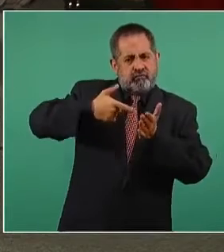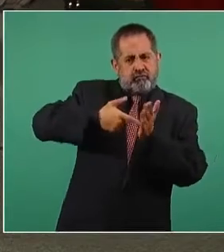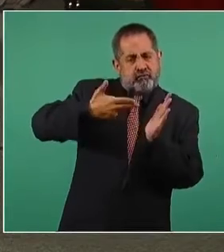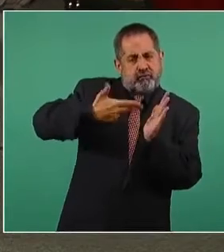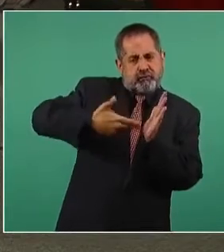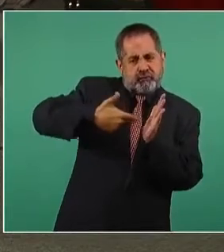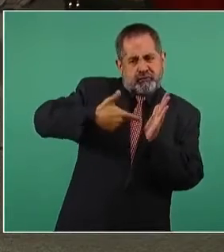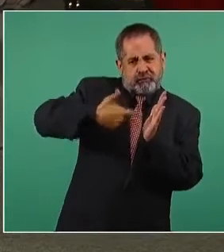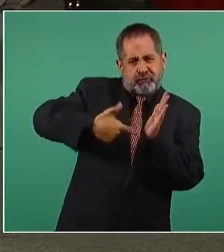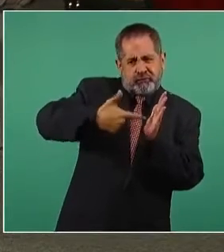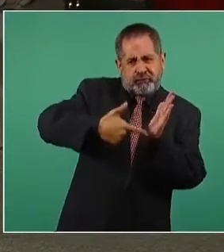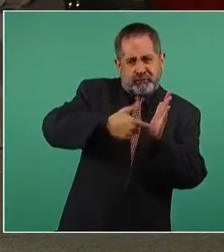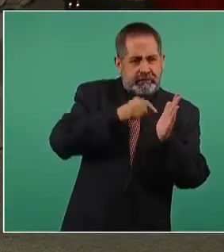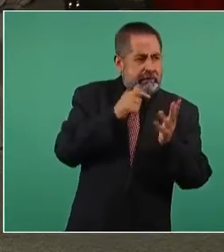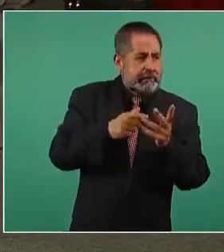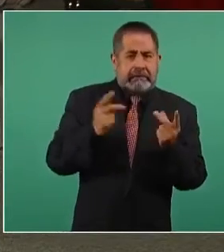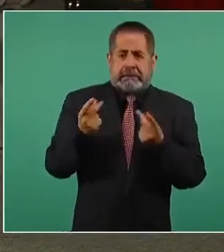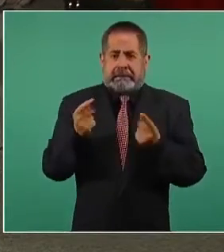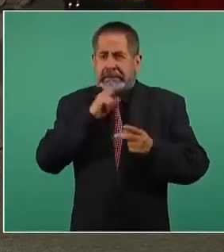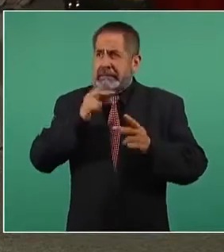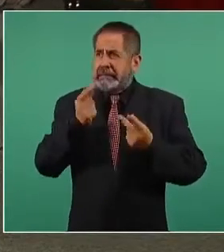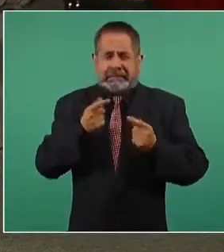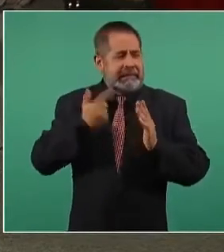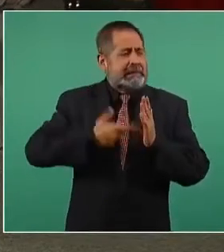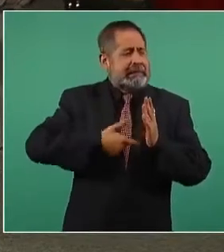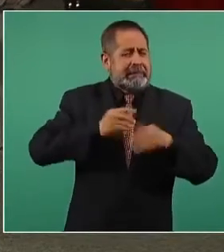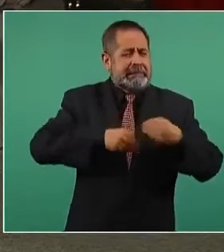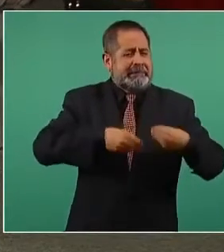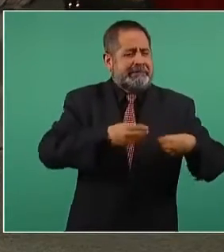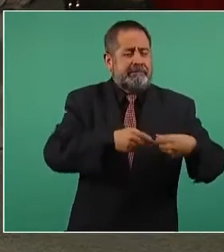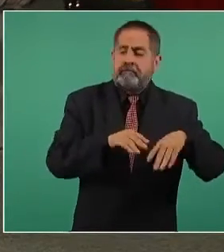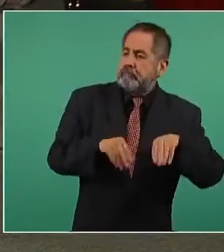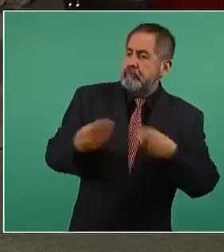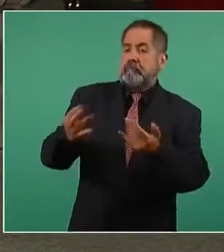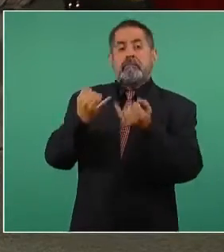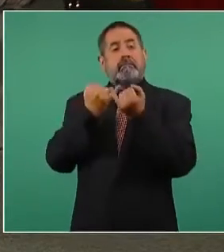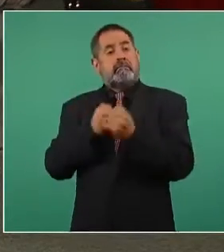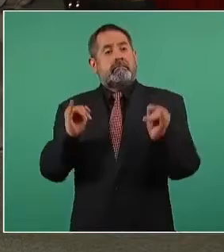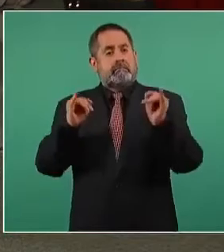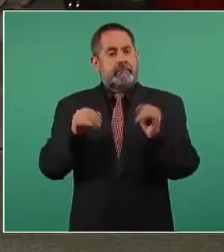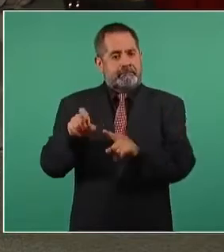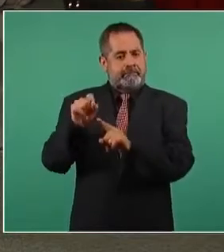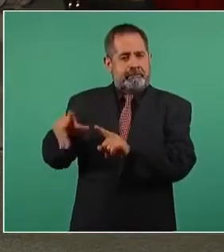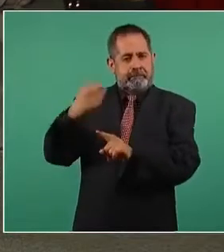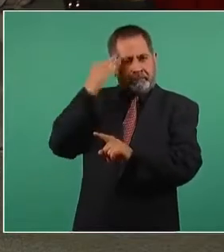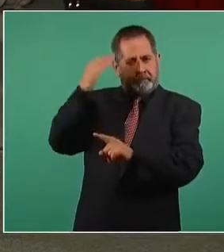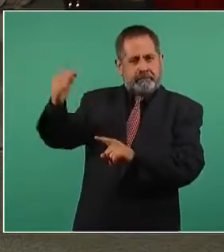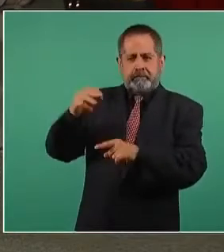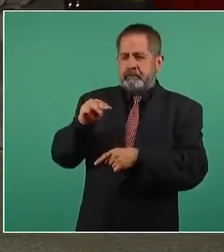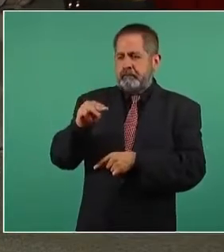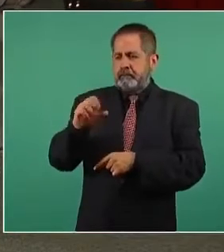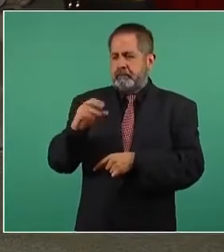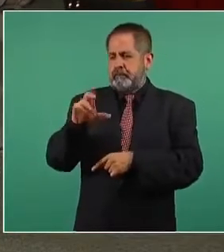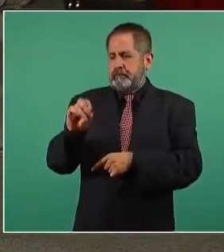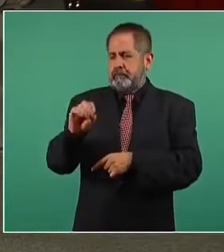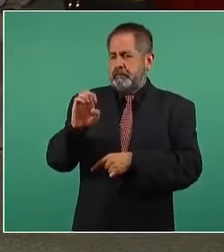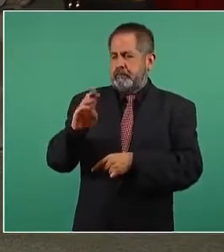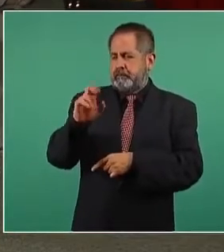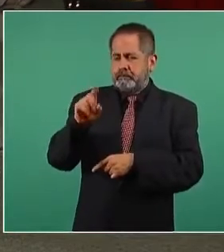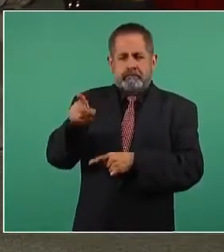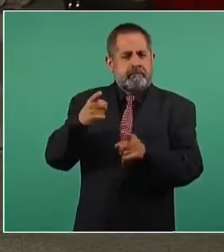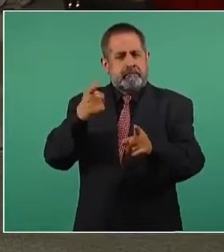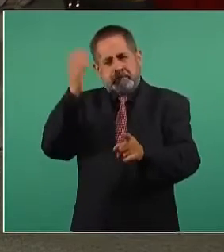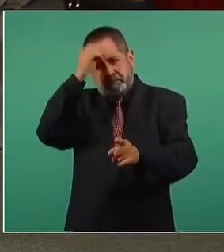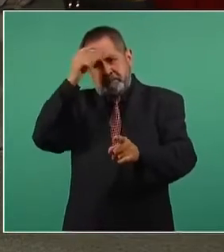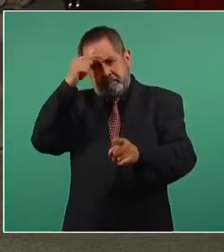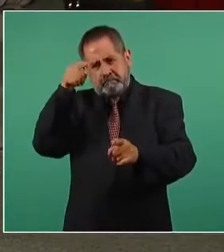adecuada por la premura para entregar esta obra antes de que concluyera el periodo de Marcelo Ebrard aquí en la Ciudad de México. Preguntarle qué opina sobre